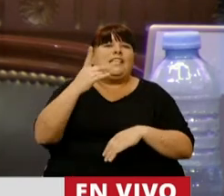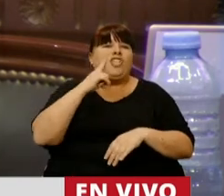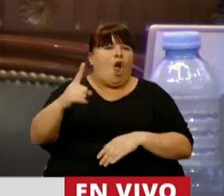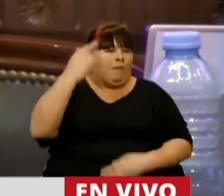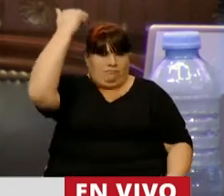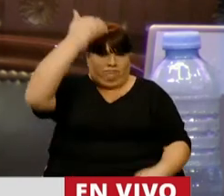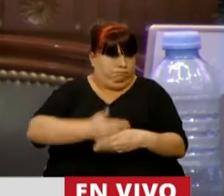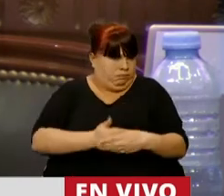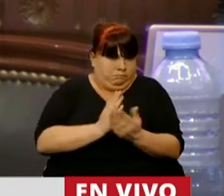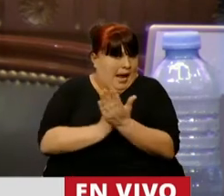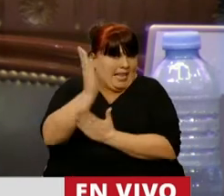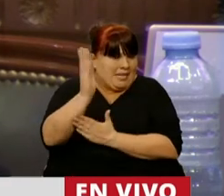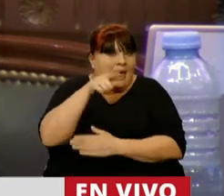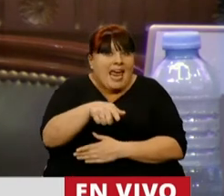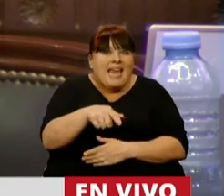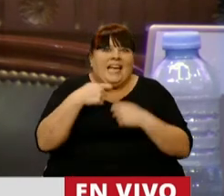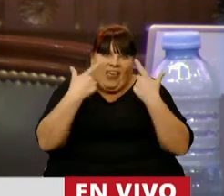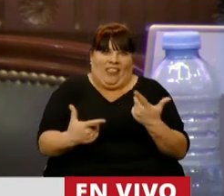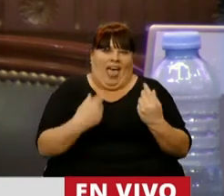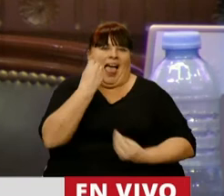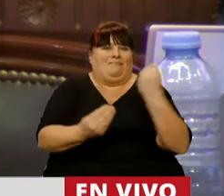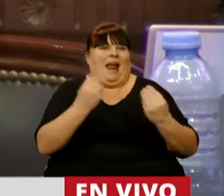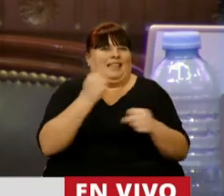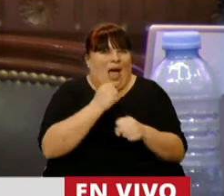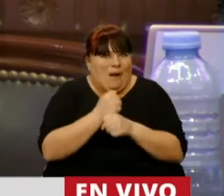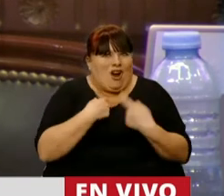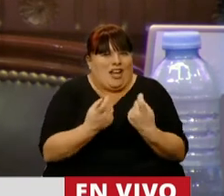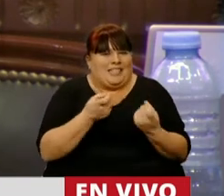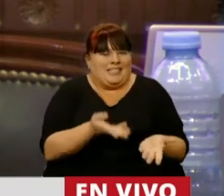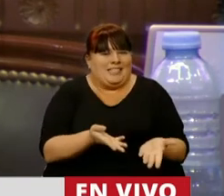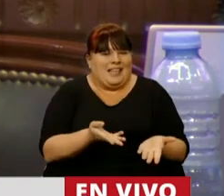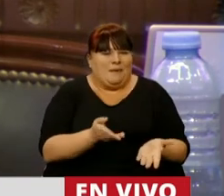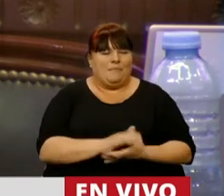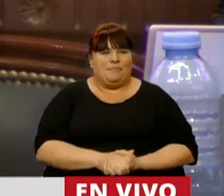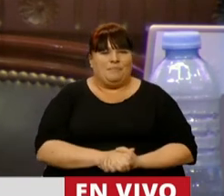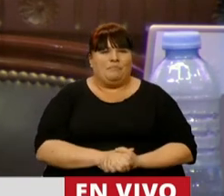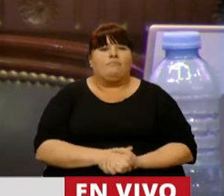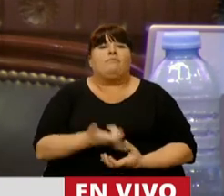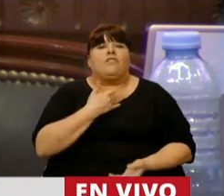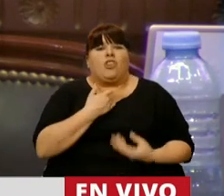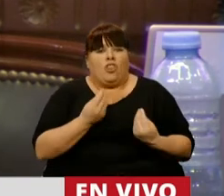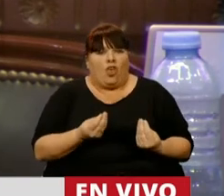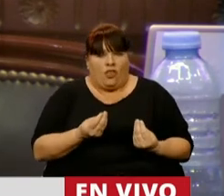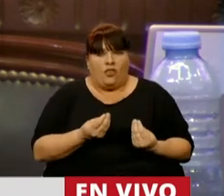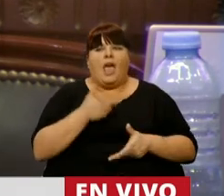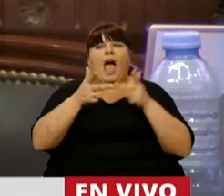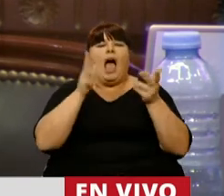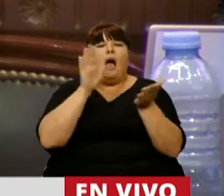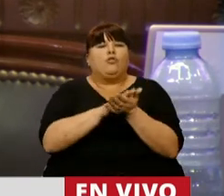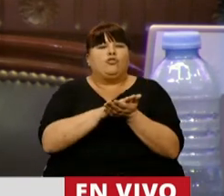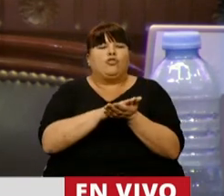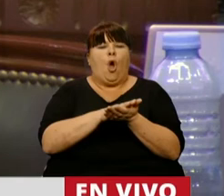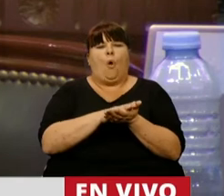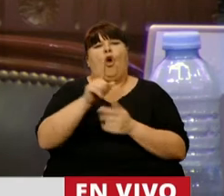pymes cerradas definitivamente, que son las que van a generar los puestos de trabajo que necesitamos. ¿Dónde está? Cuando hablamos de